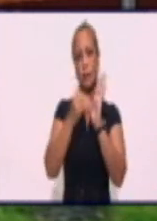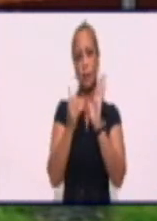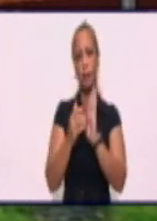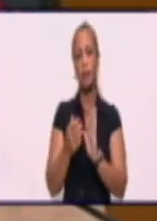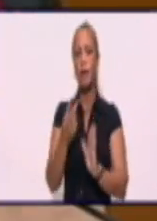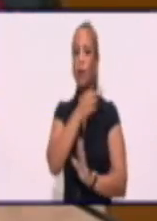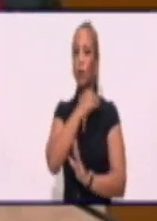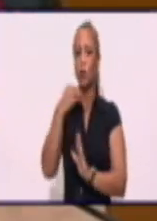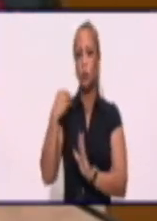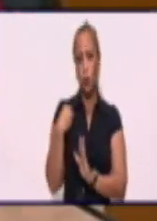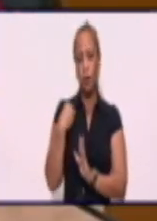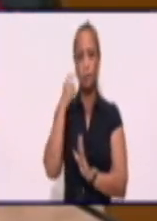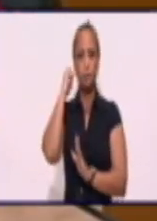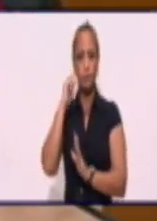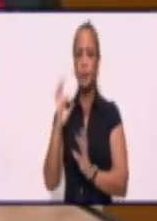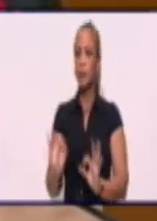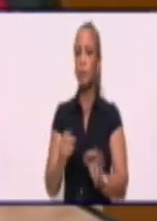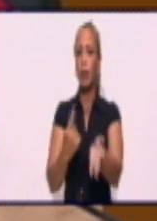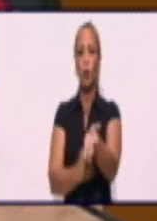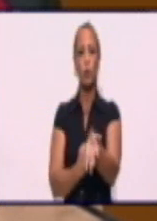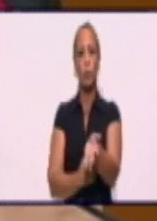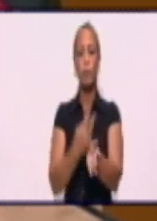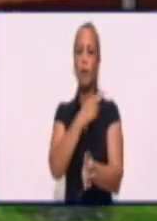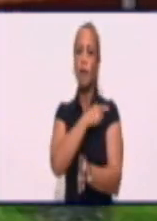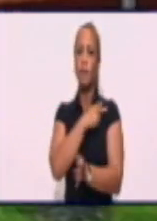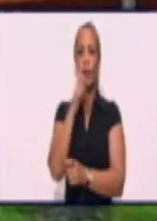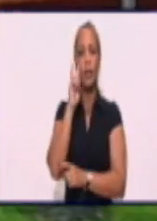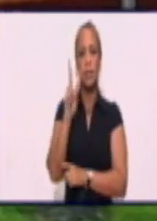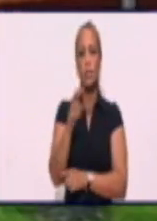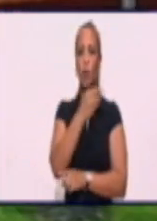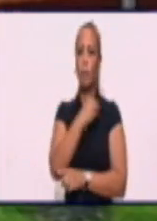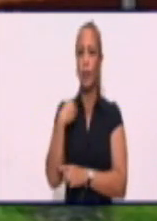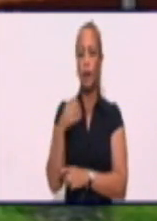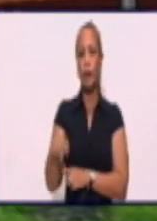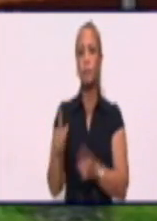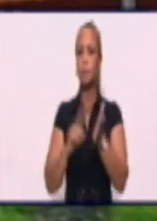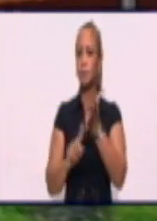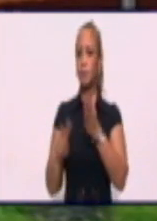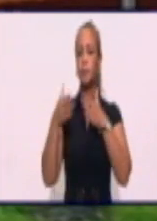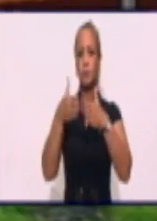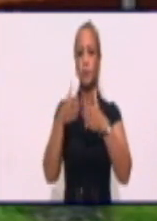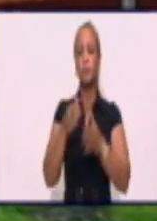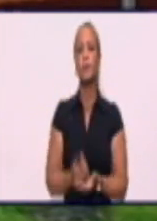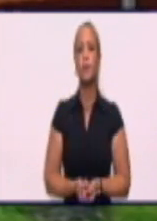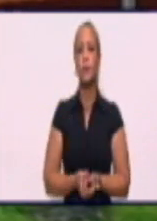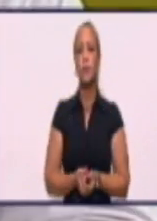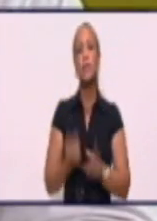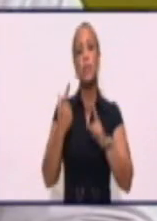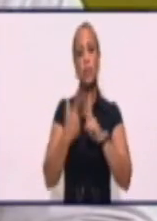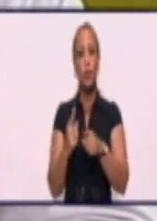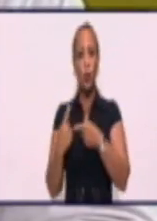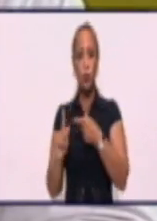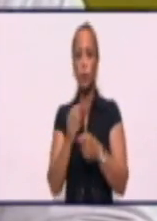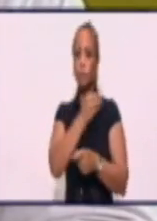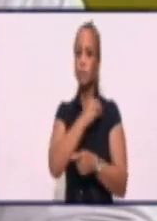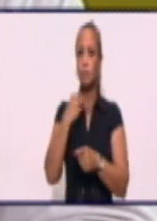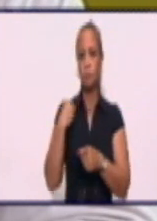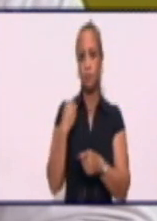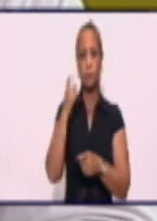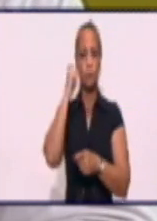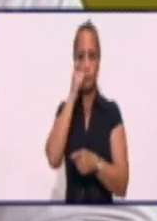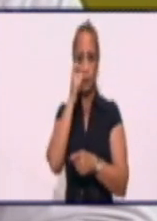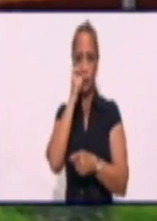doctora Kenia González Medina, jefa de atención médica en la Dirección Provincial de Salud, y al doctor profesor Orlando Iglesias Pérez,